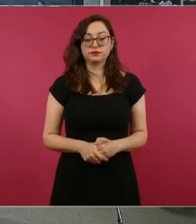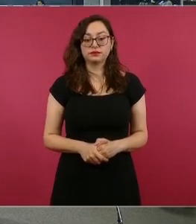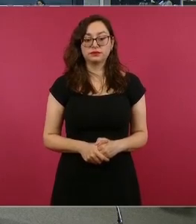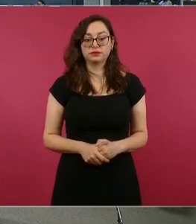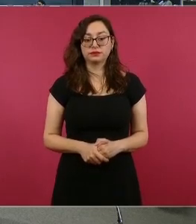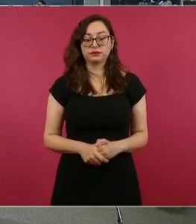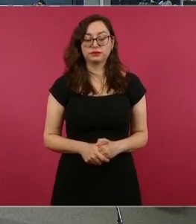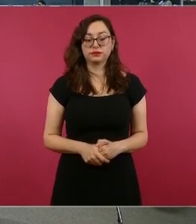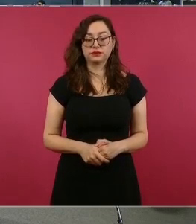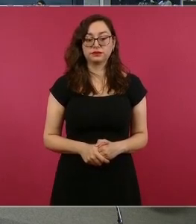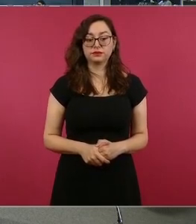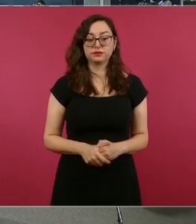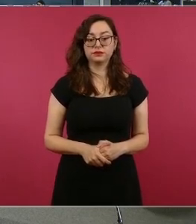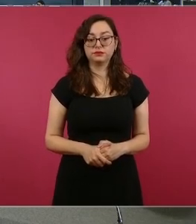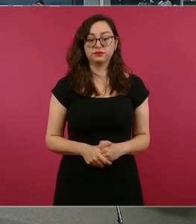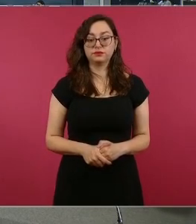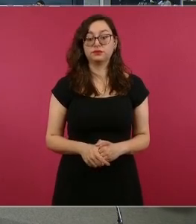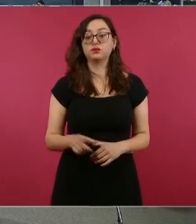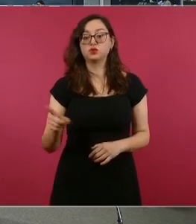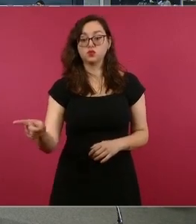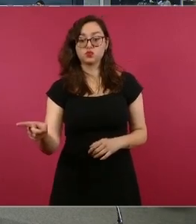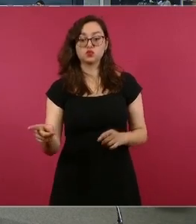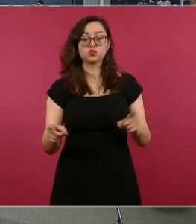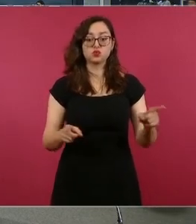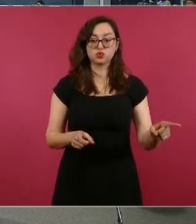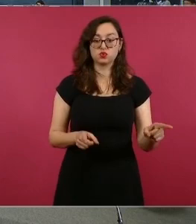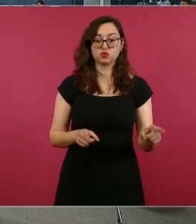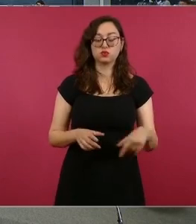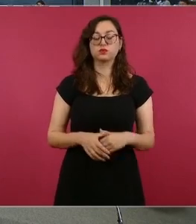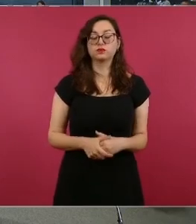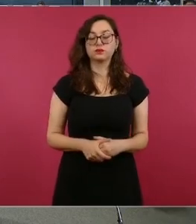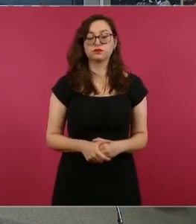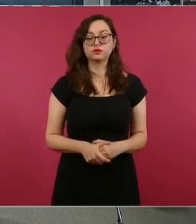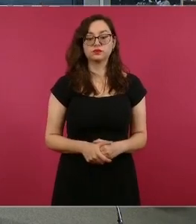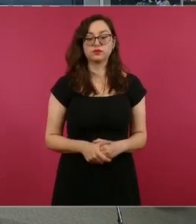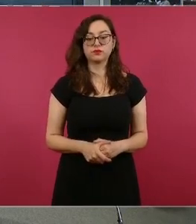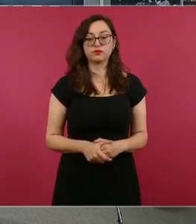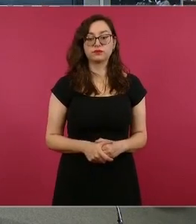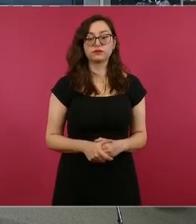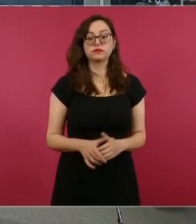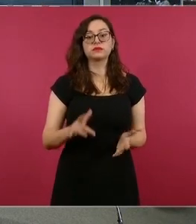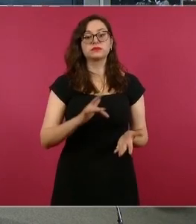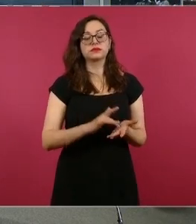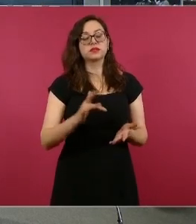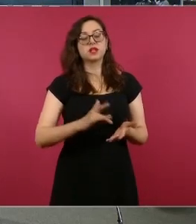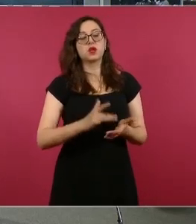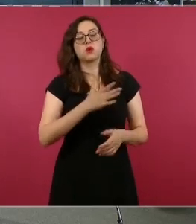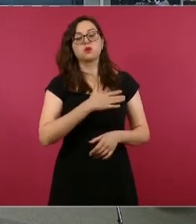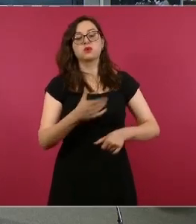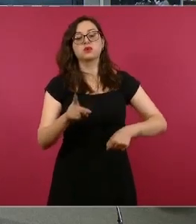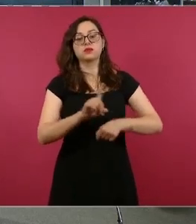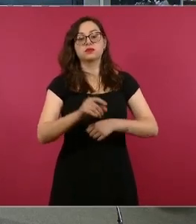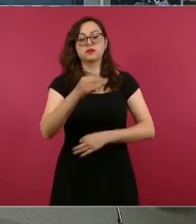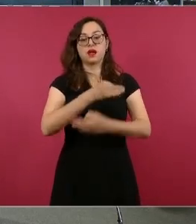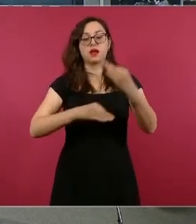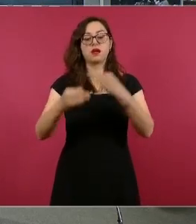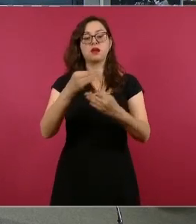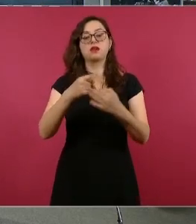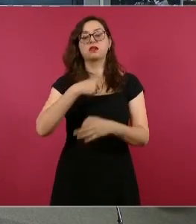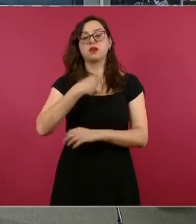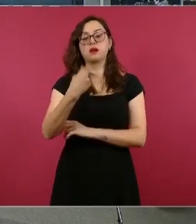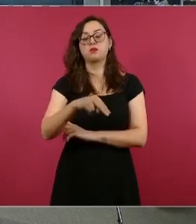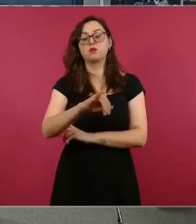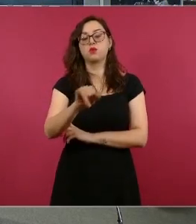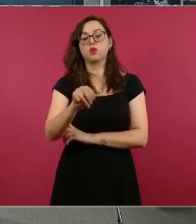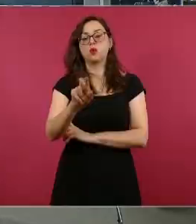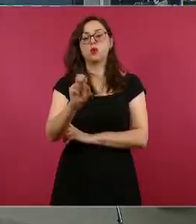Bueno, ya otra a la derecha y luego nos vamos a la izquierda, pero. Sí. Gracias, ¿qué tal? Muy buenos días a todos y a todas. Juan Hernández